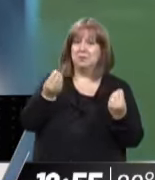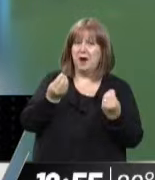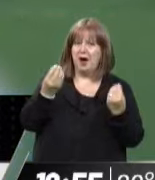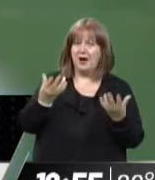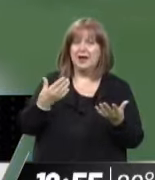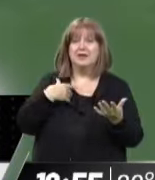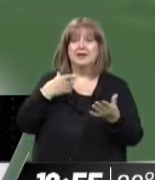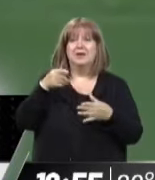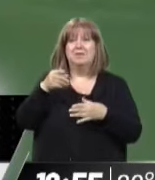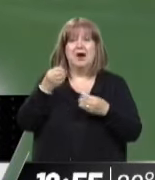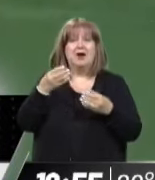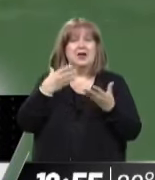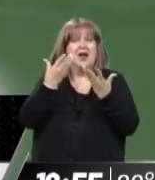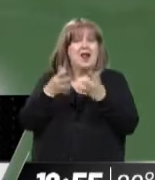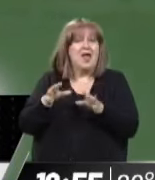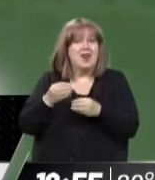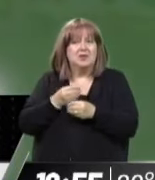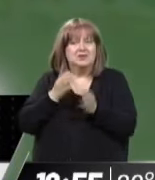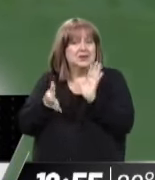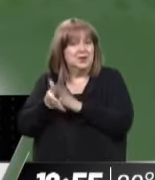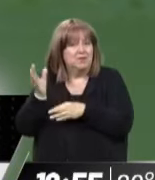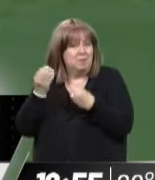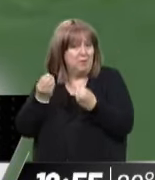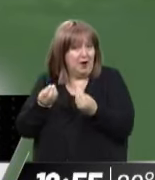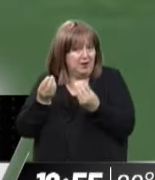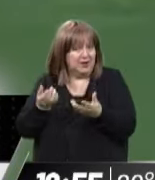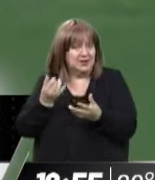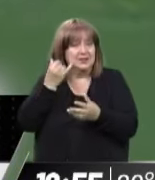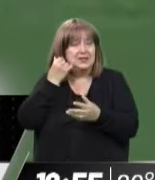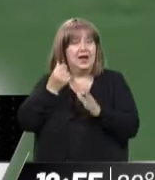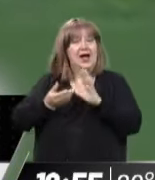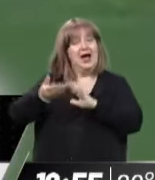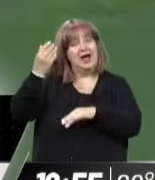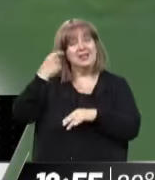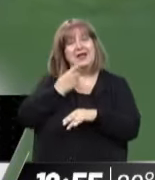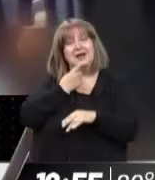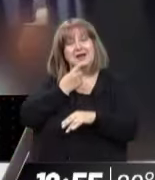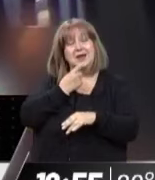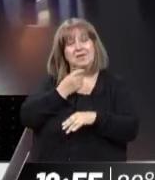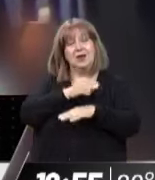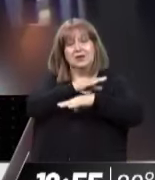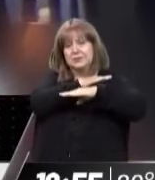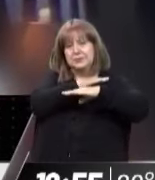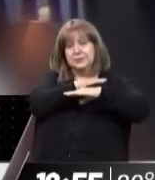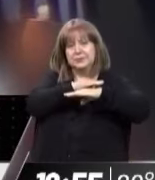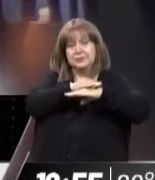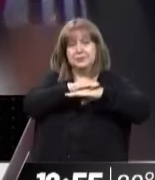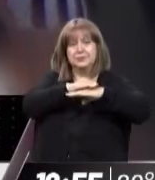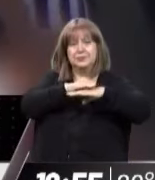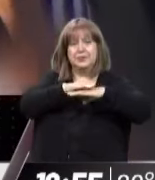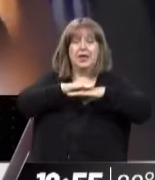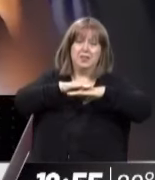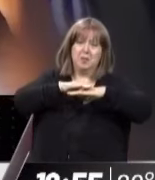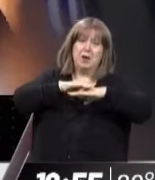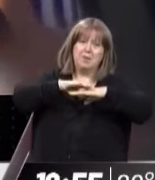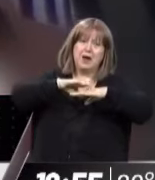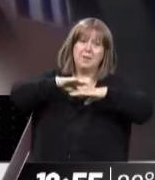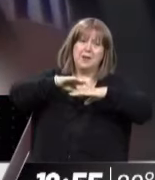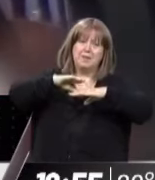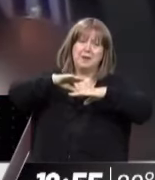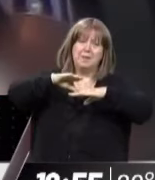recién está haciendo sus primeras armas. Recuerden que River venía de ascender, había tenido ahí un proceso medianamente exitoso, pero seguía